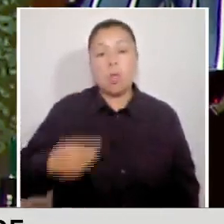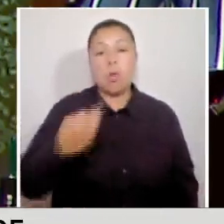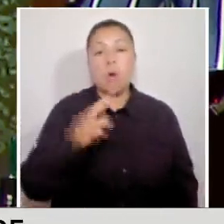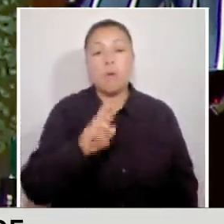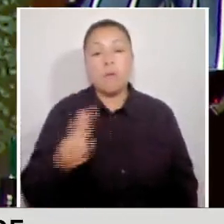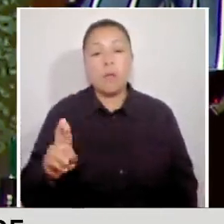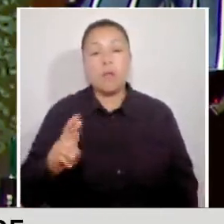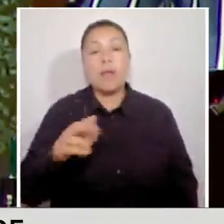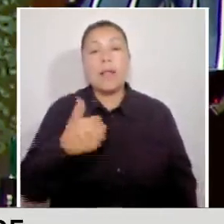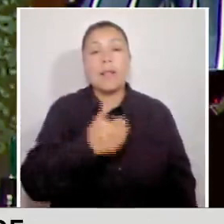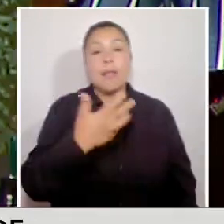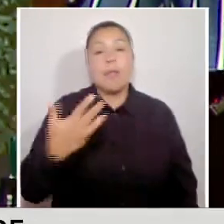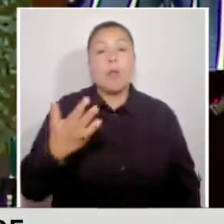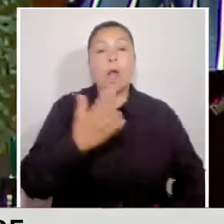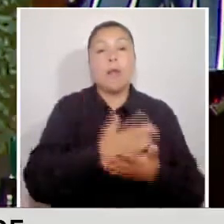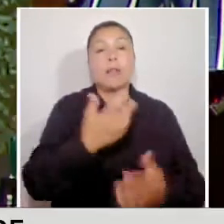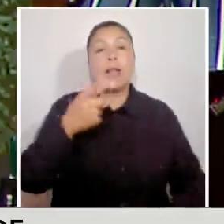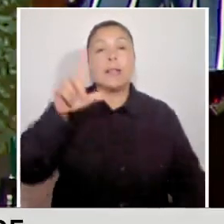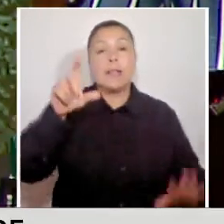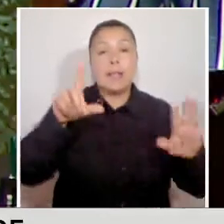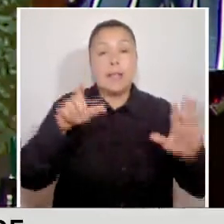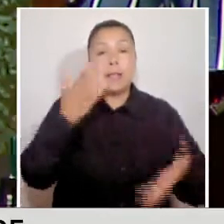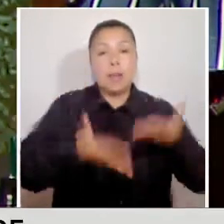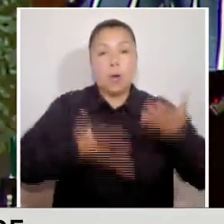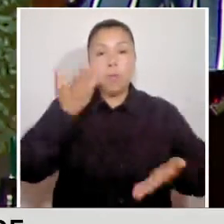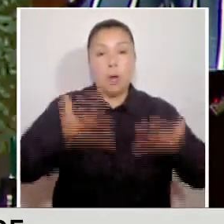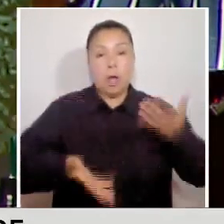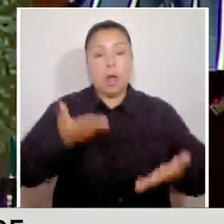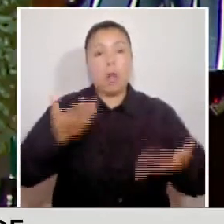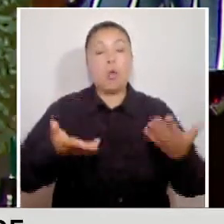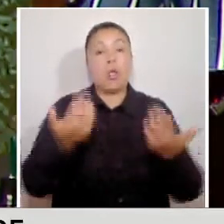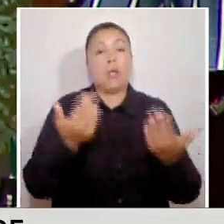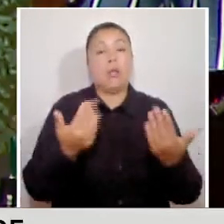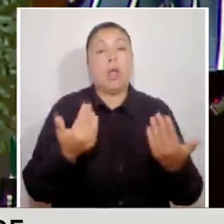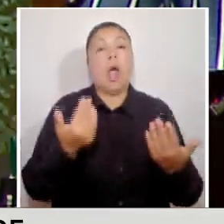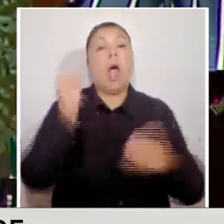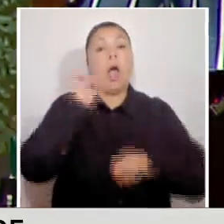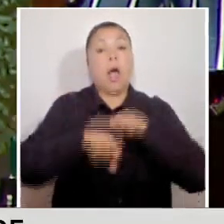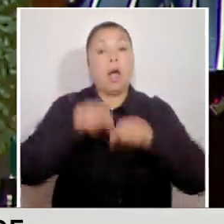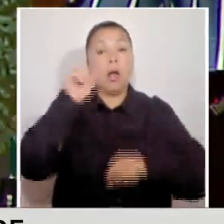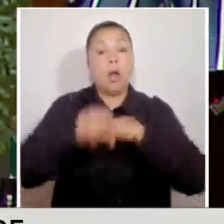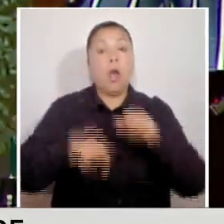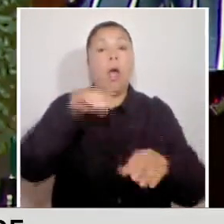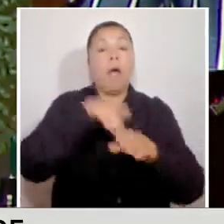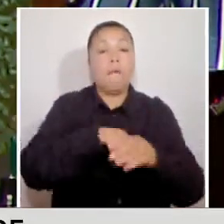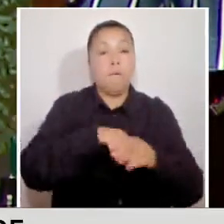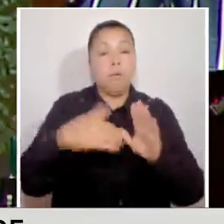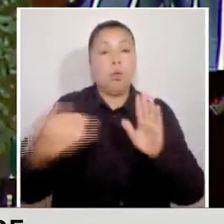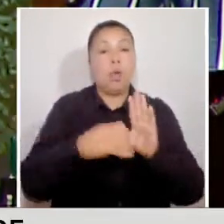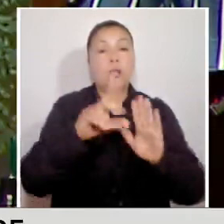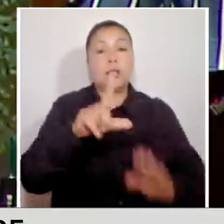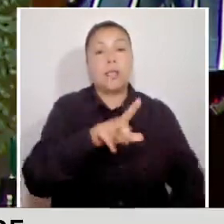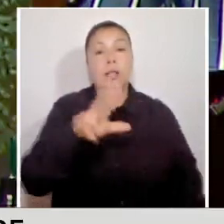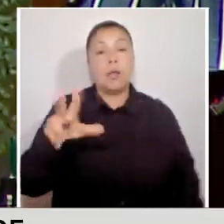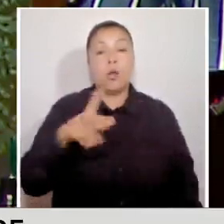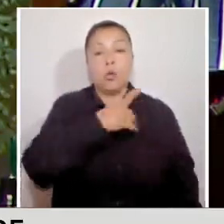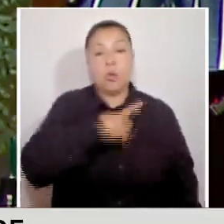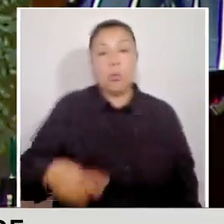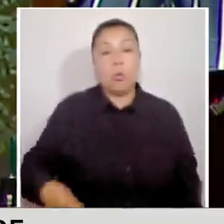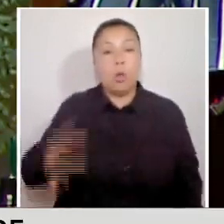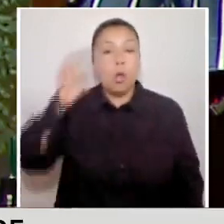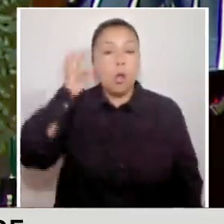69 a 70 del Comparado y que requiere para su aprobación del voto favorable de 78 diputadas y diputados por